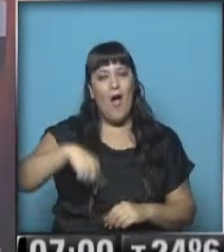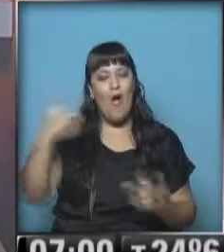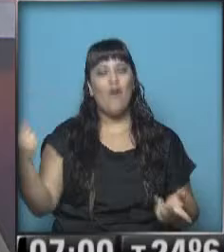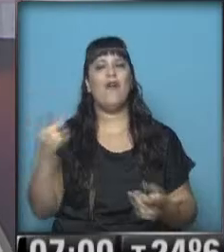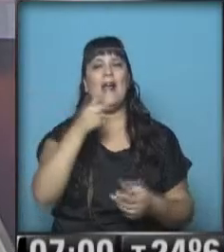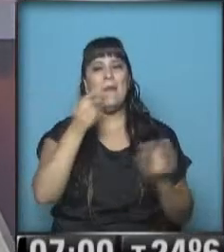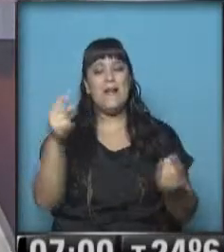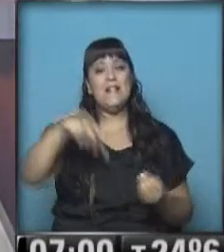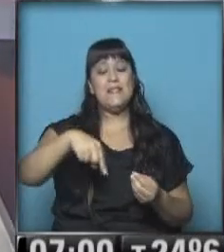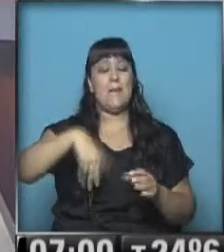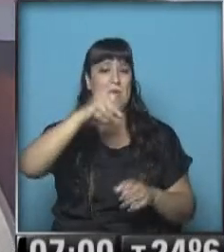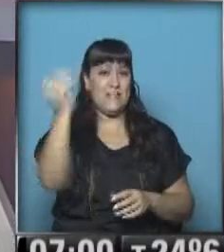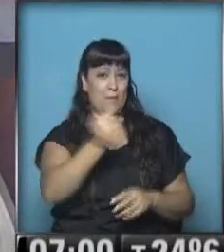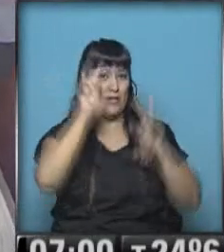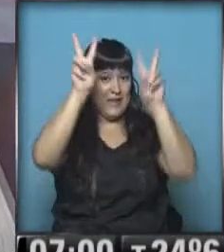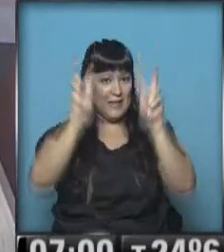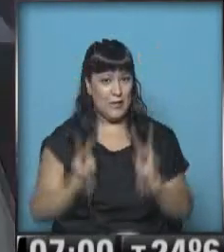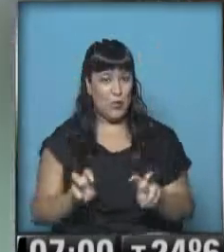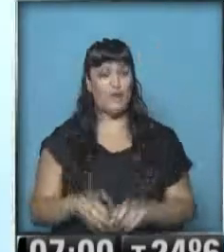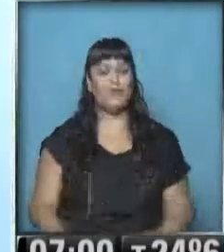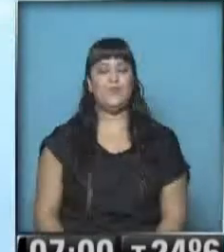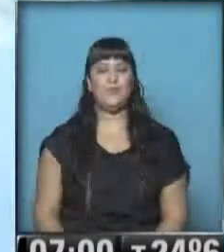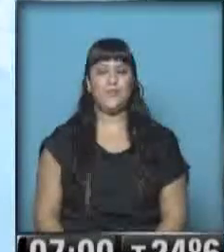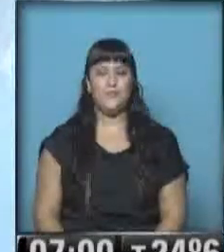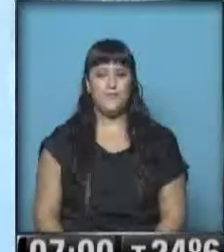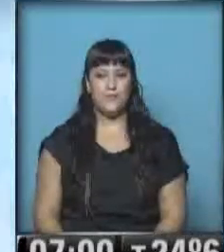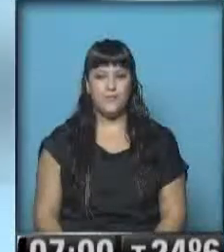les parece lo más destacado a esta hora. En títulos.